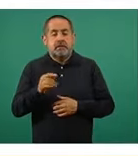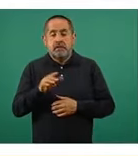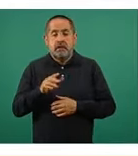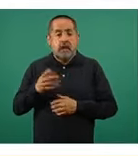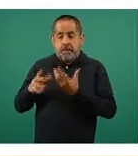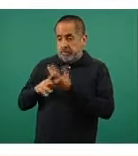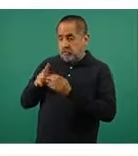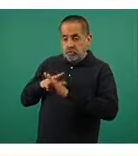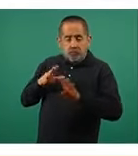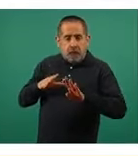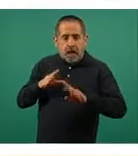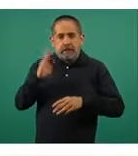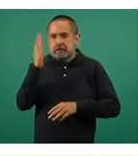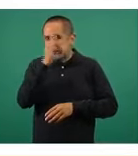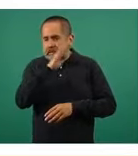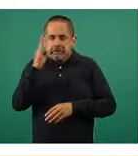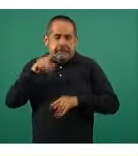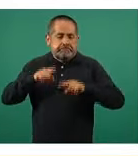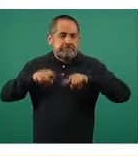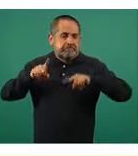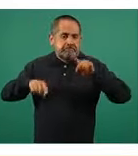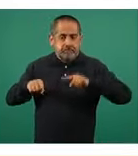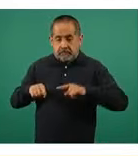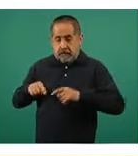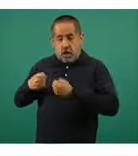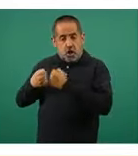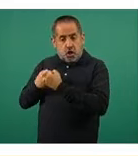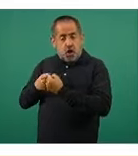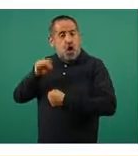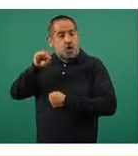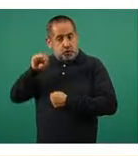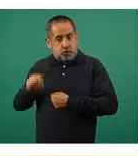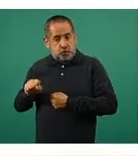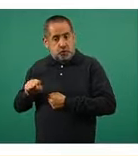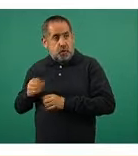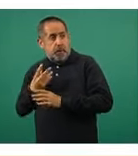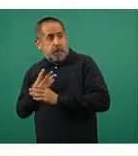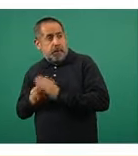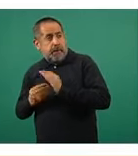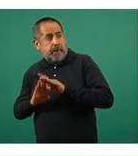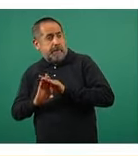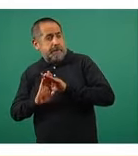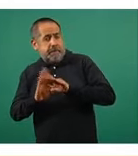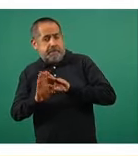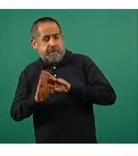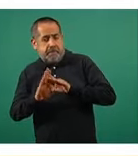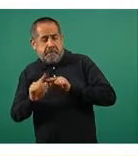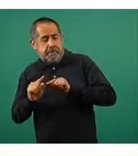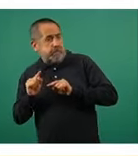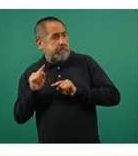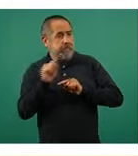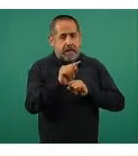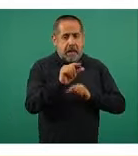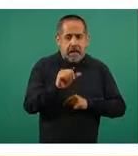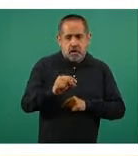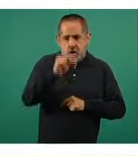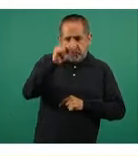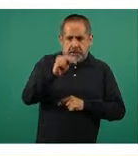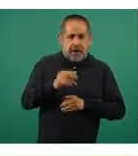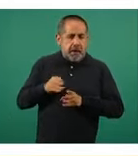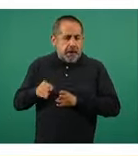población fluye principalmente desde la frontera sur, como bien sabemos, hacia la frontera norte, y en el país existe una ruta